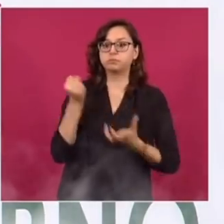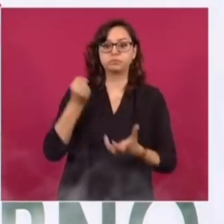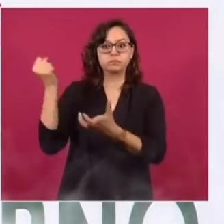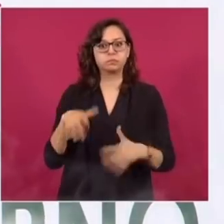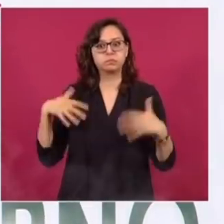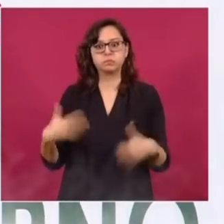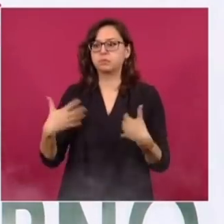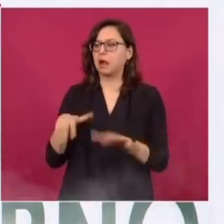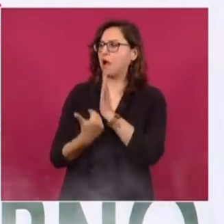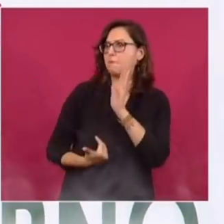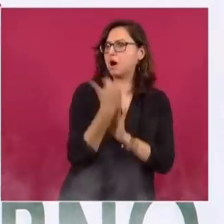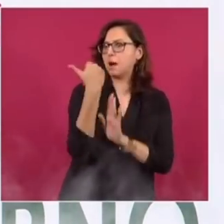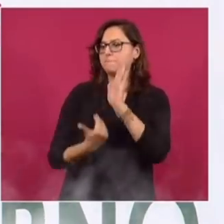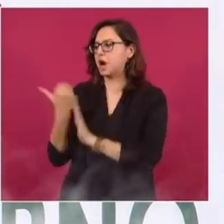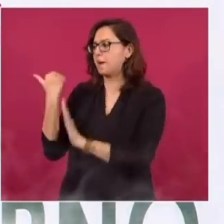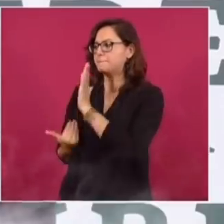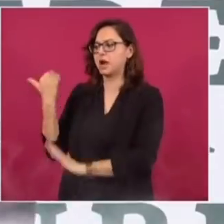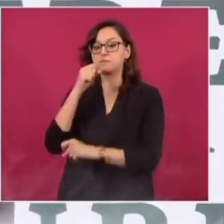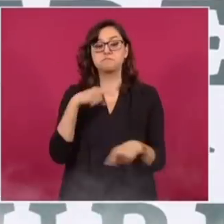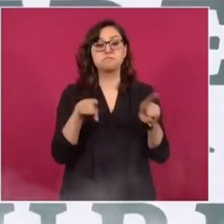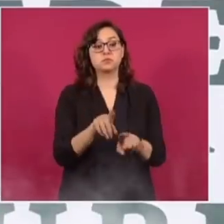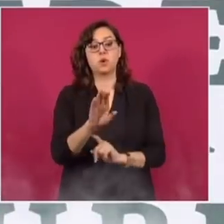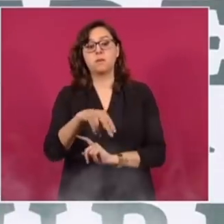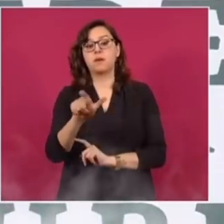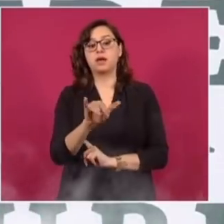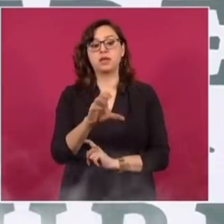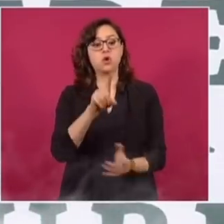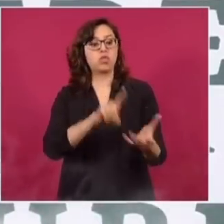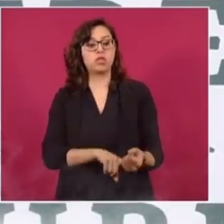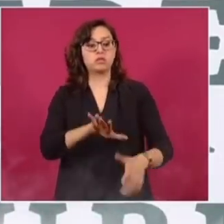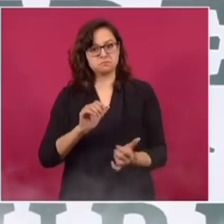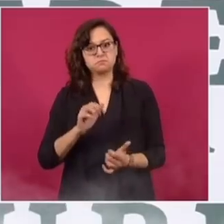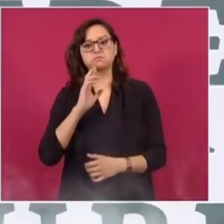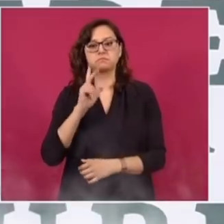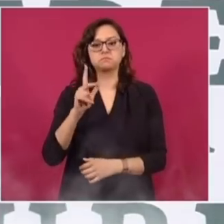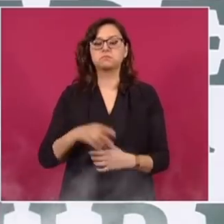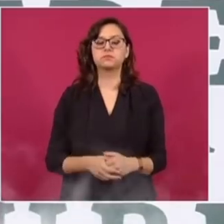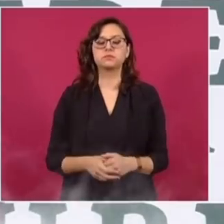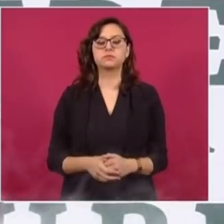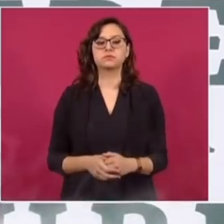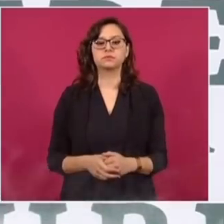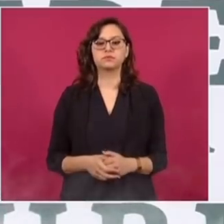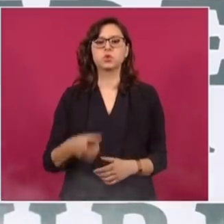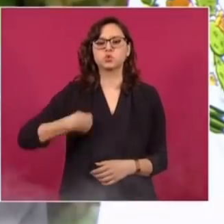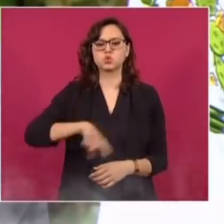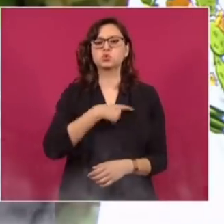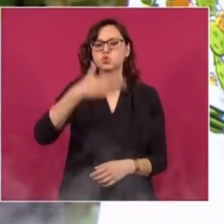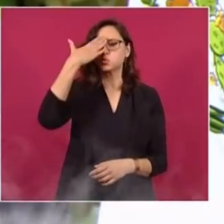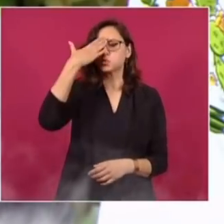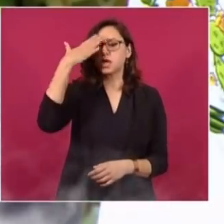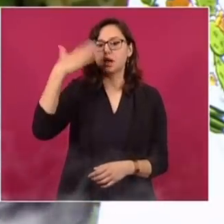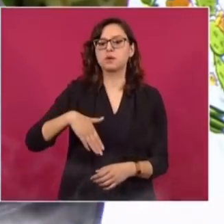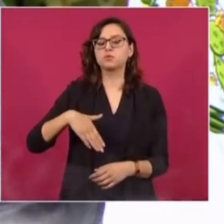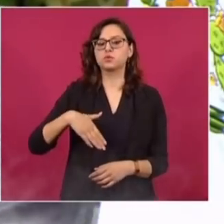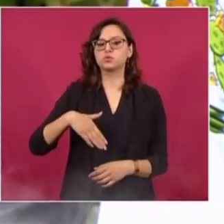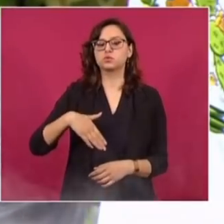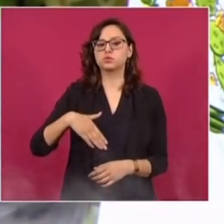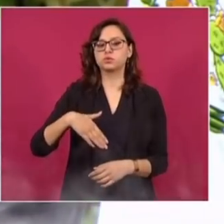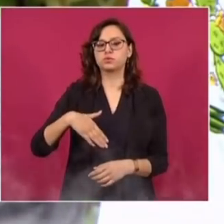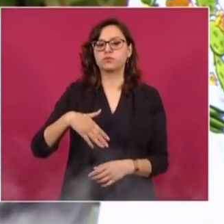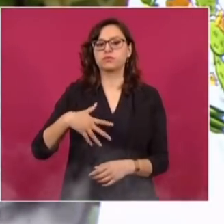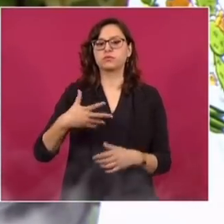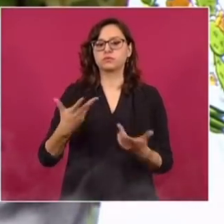las reservas internacionales del banco de méxico han aumentado en 15.5 por ciento y estamos conscientes que fue un acierto el haber